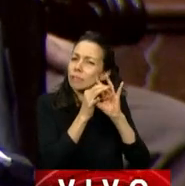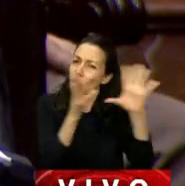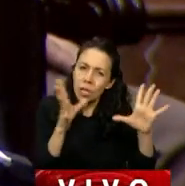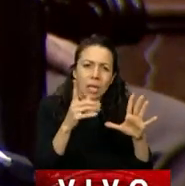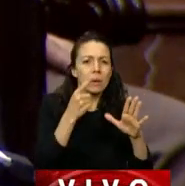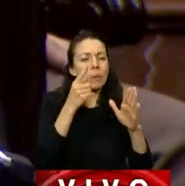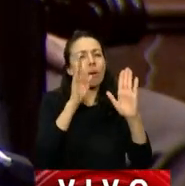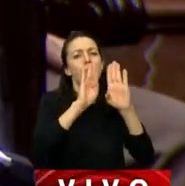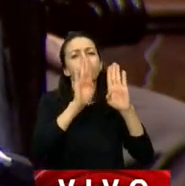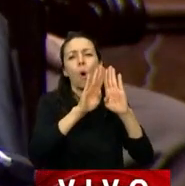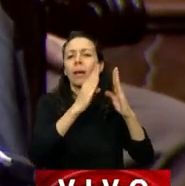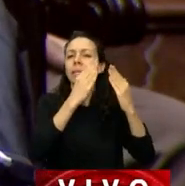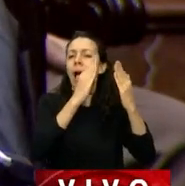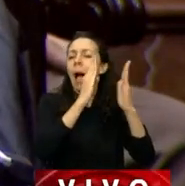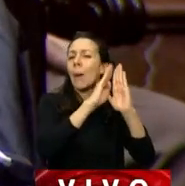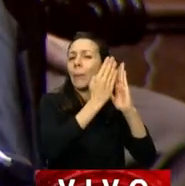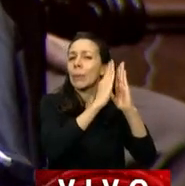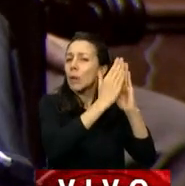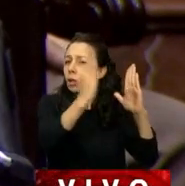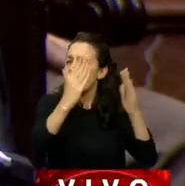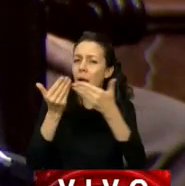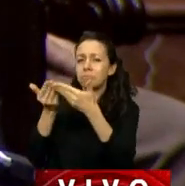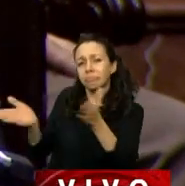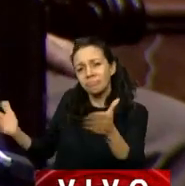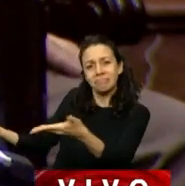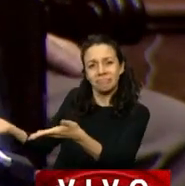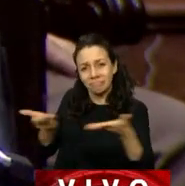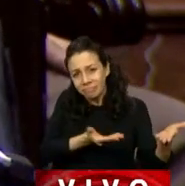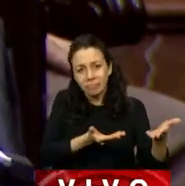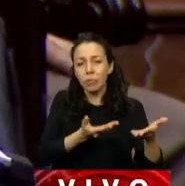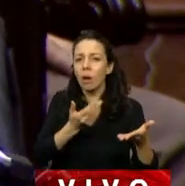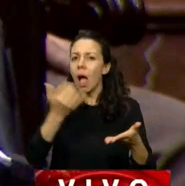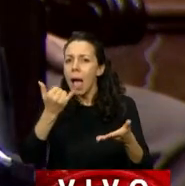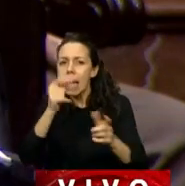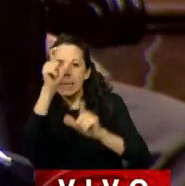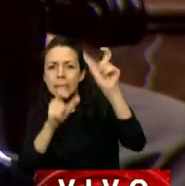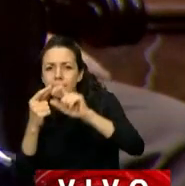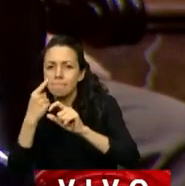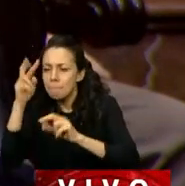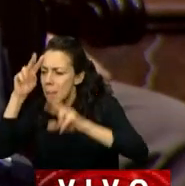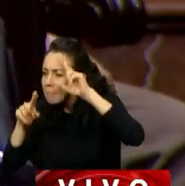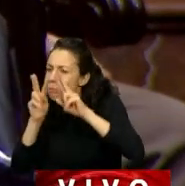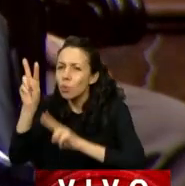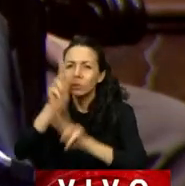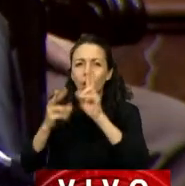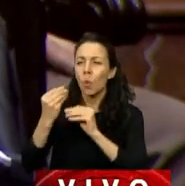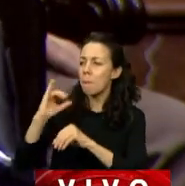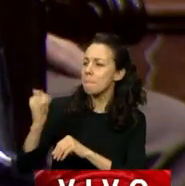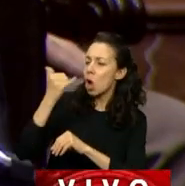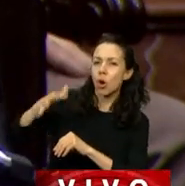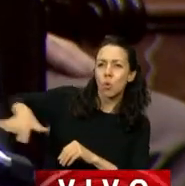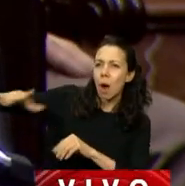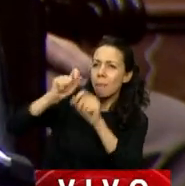las puertas de las bibliotecas, o están los compañeros buscando cuáles son las mejores locaciones y